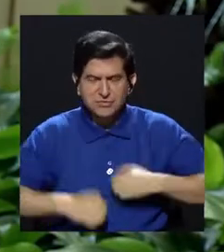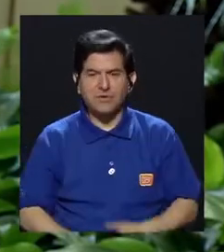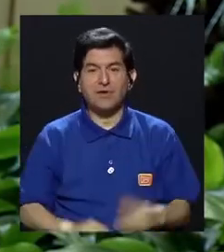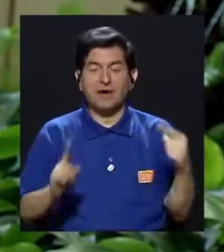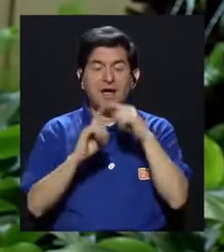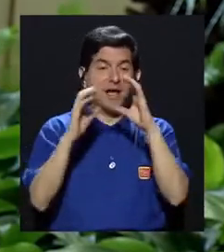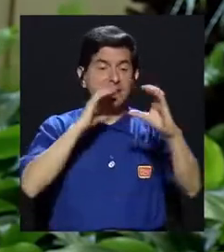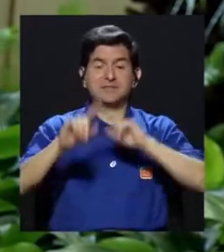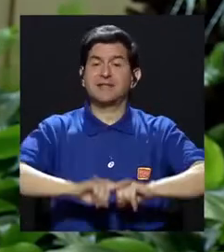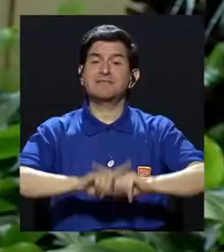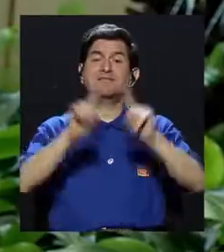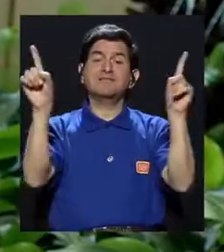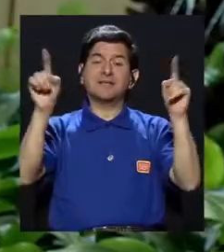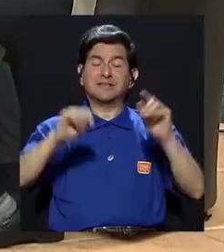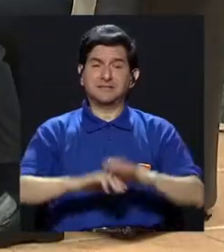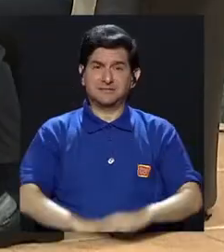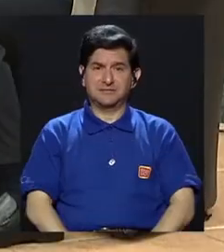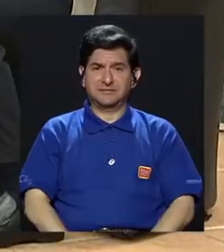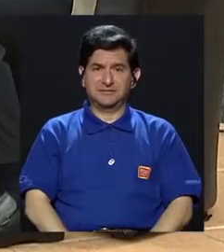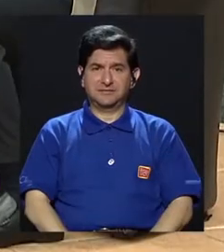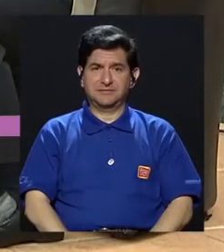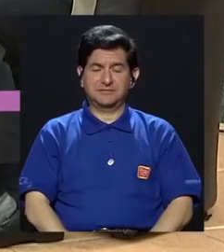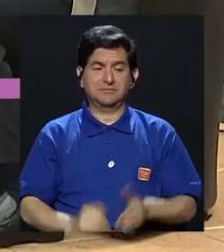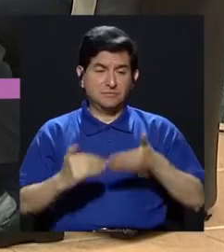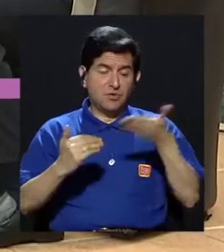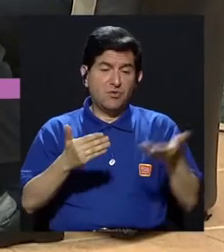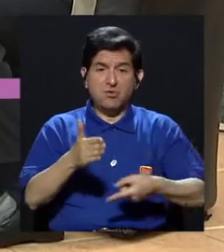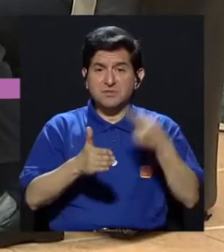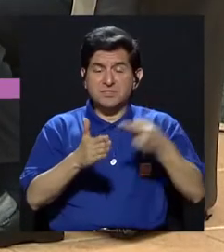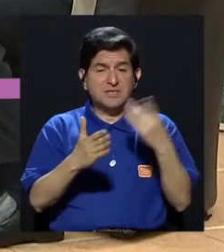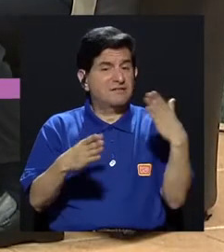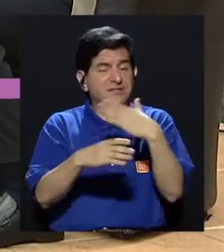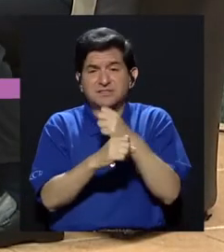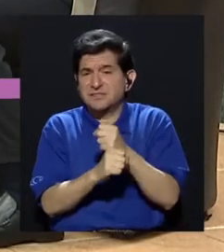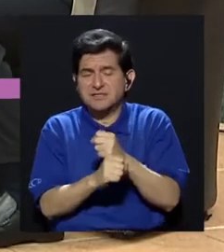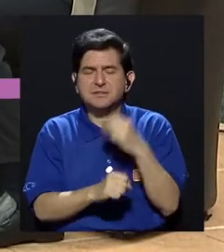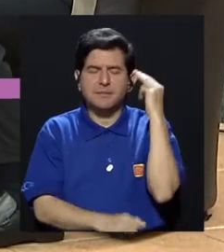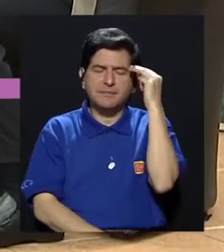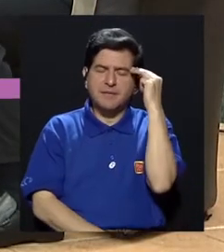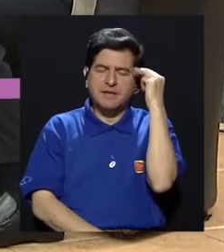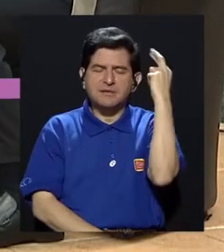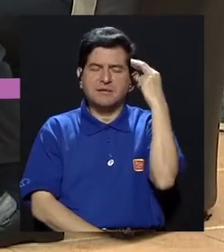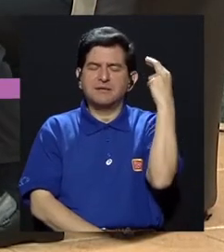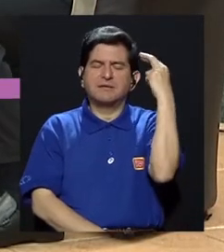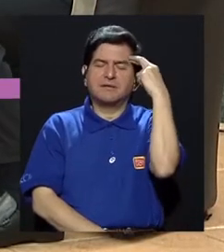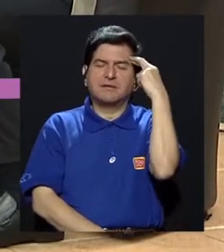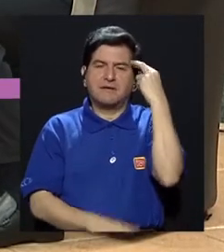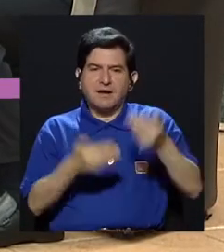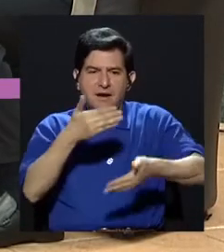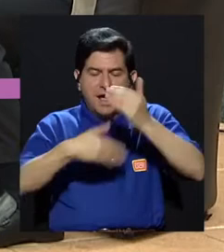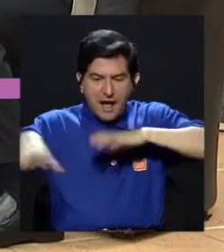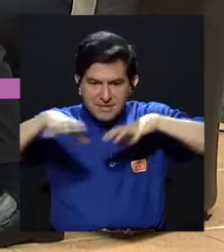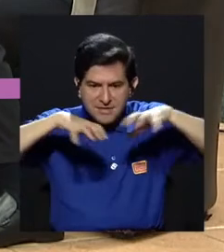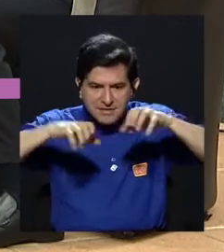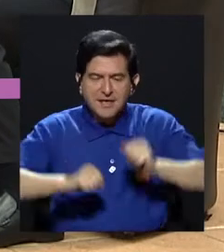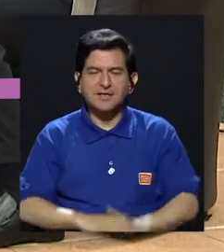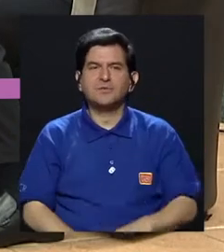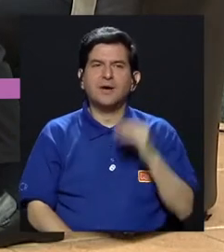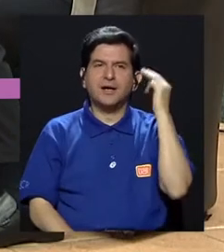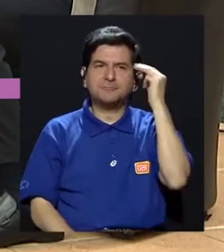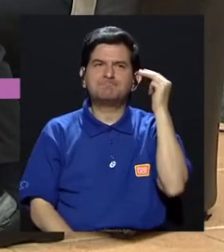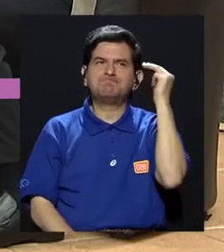empezar hasta comunicarse distinto, pasa por hacer cosas que a veces no hacemos, meditar, reflexionar, antes de actuar,